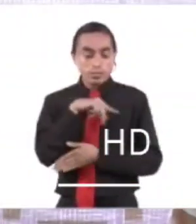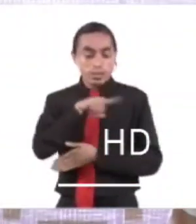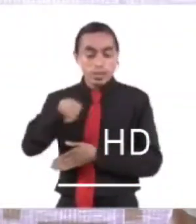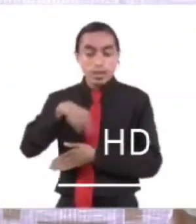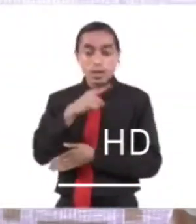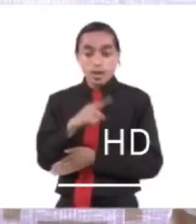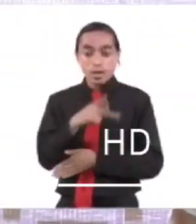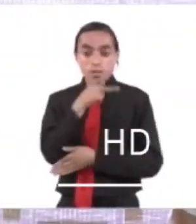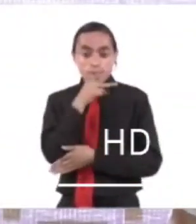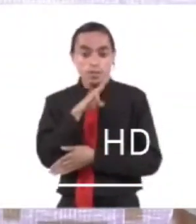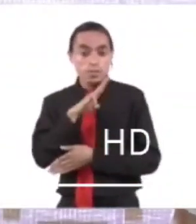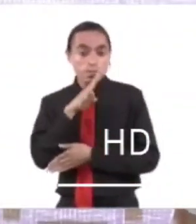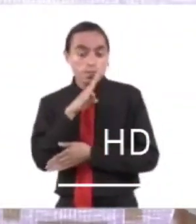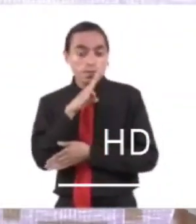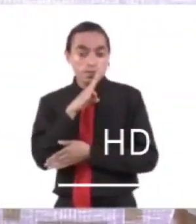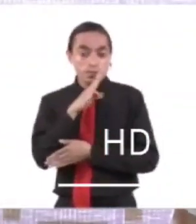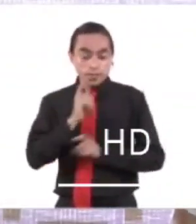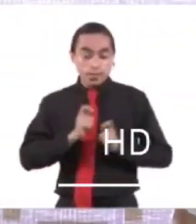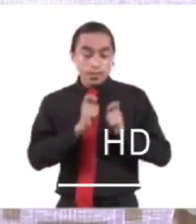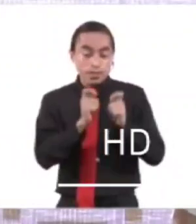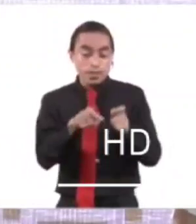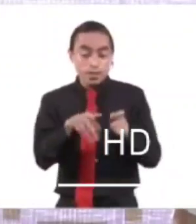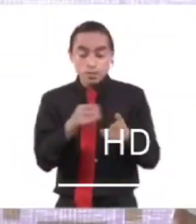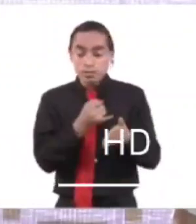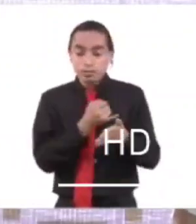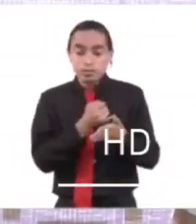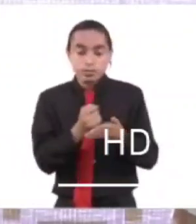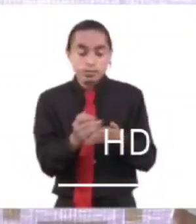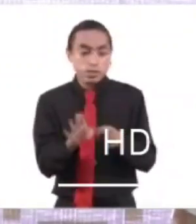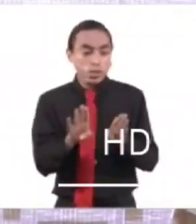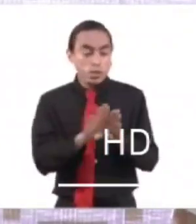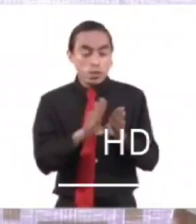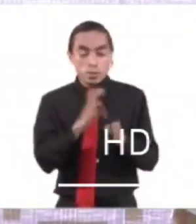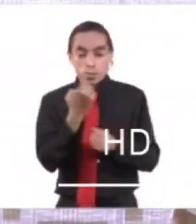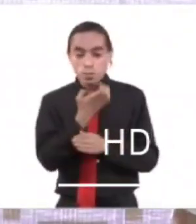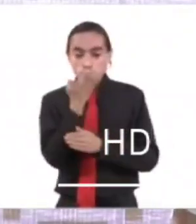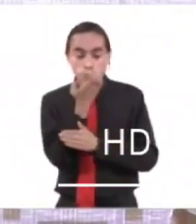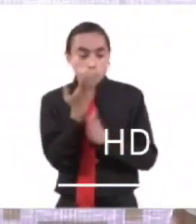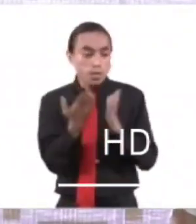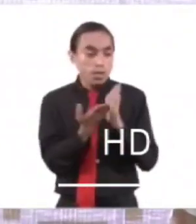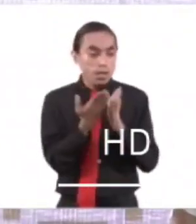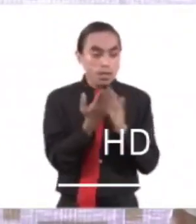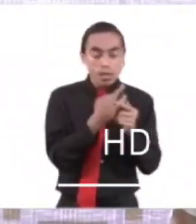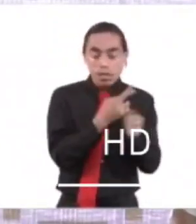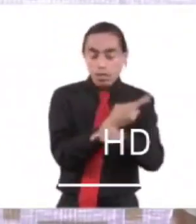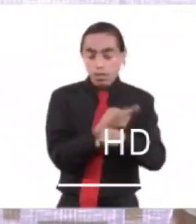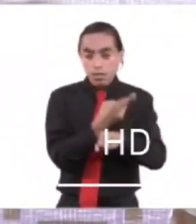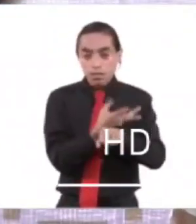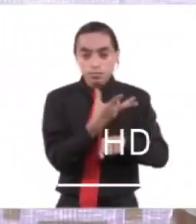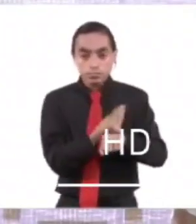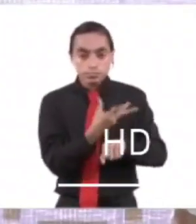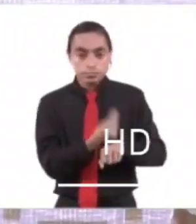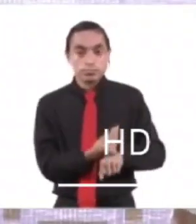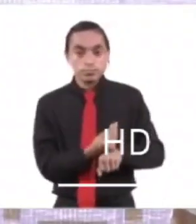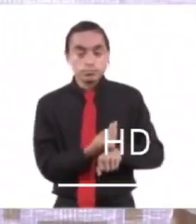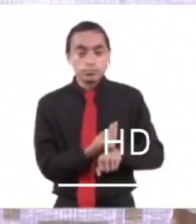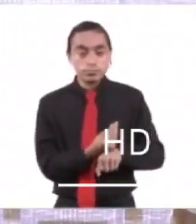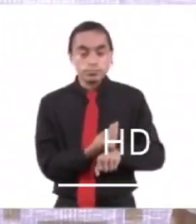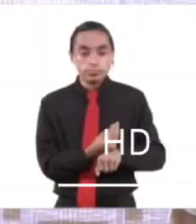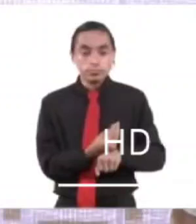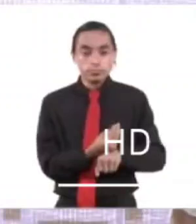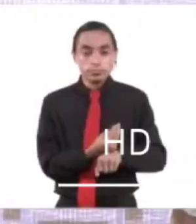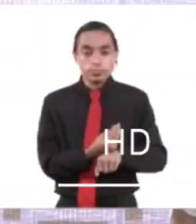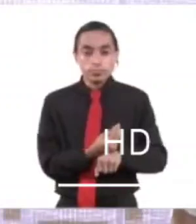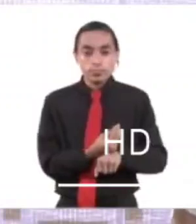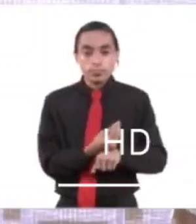y madres de familia y deciden qué hacer con esos recursos para mejorar sus escuelas. Y entre otras cosas, no